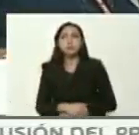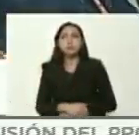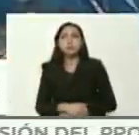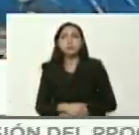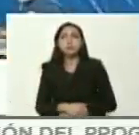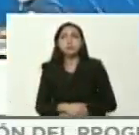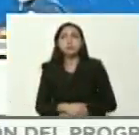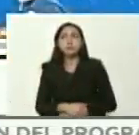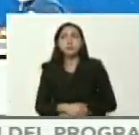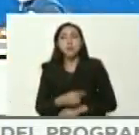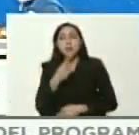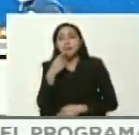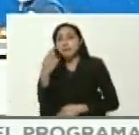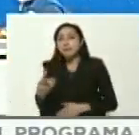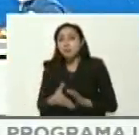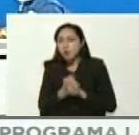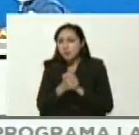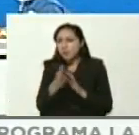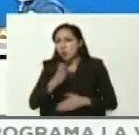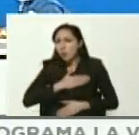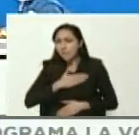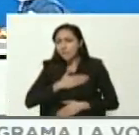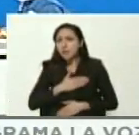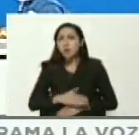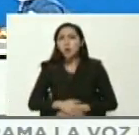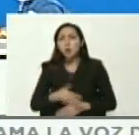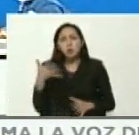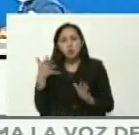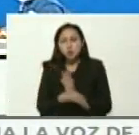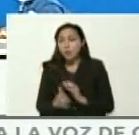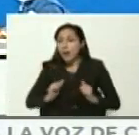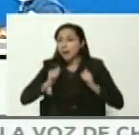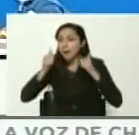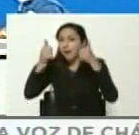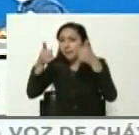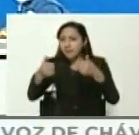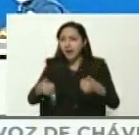Como dice un amigo mío, y eso es empezandito.